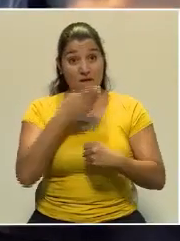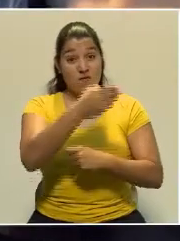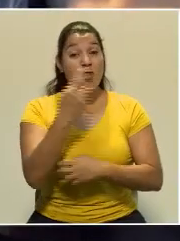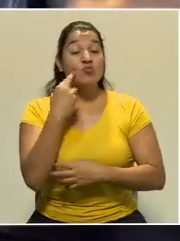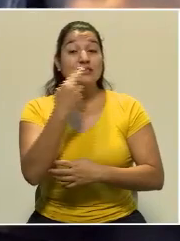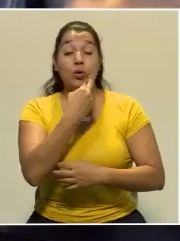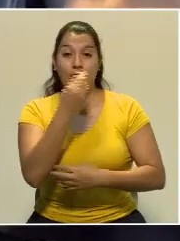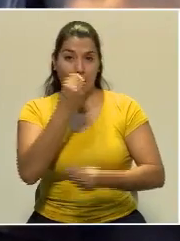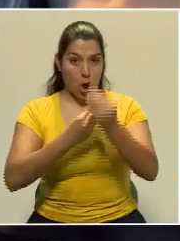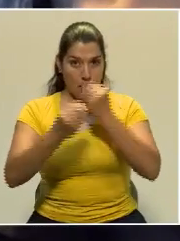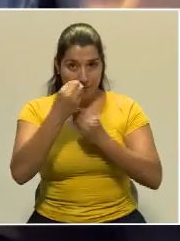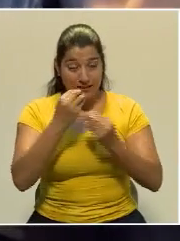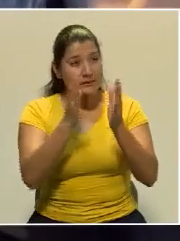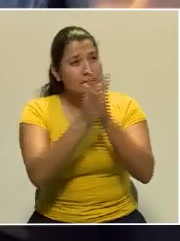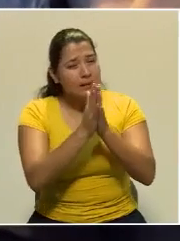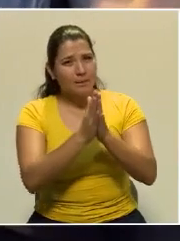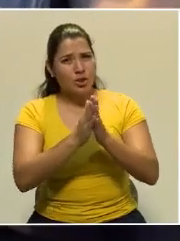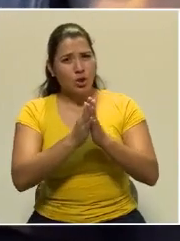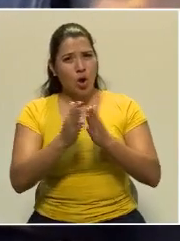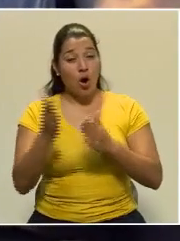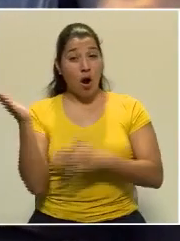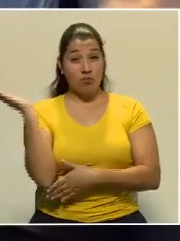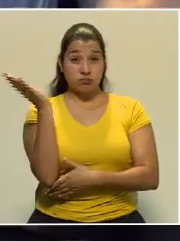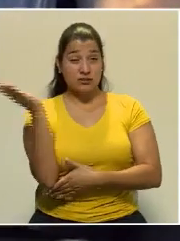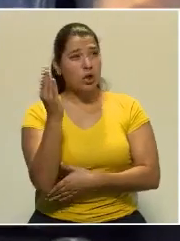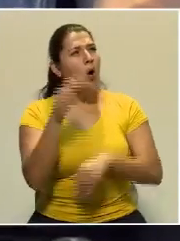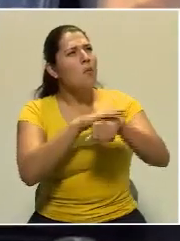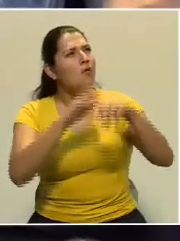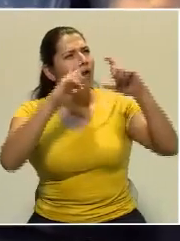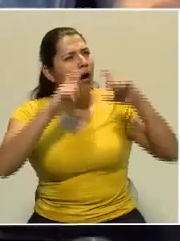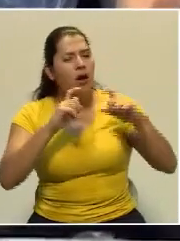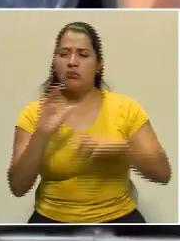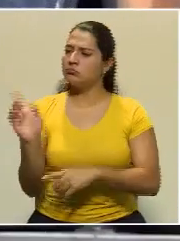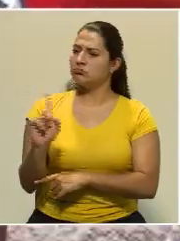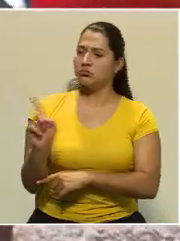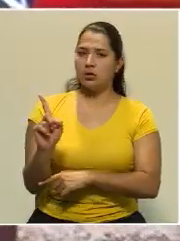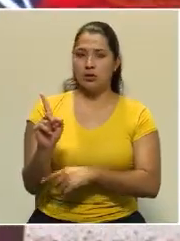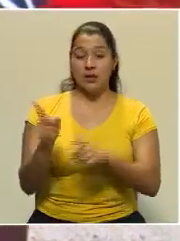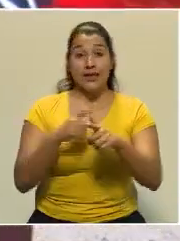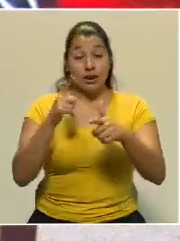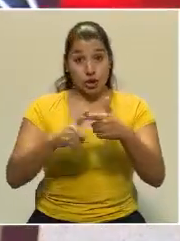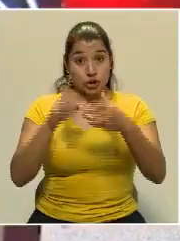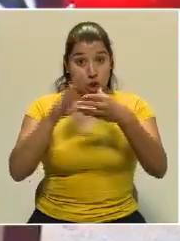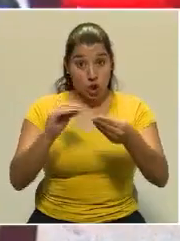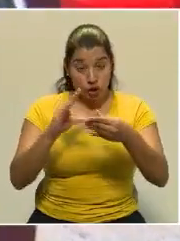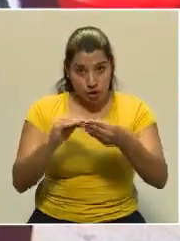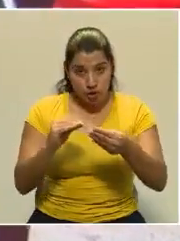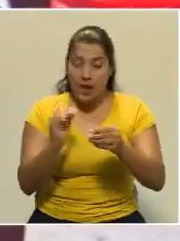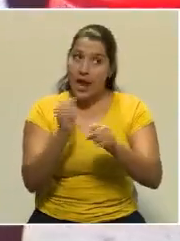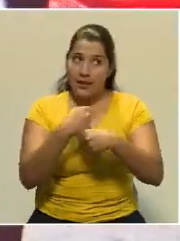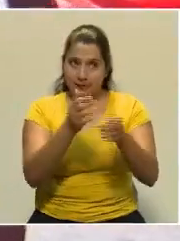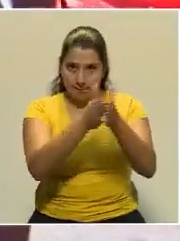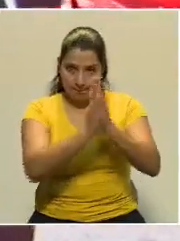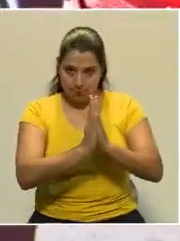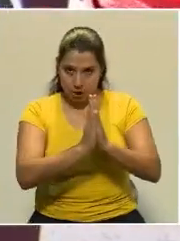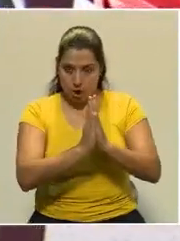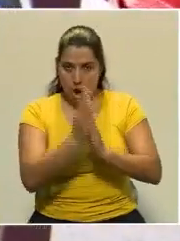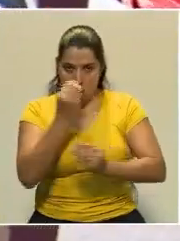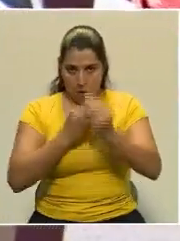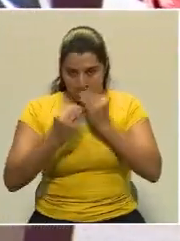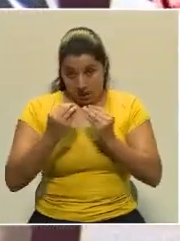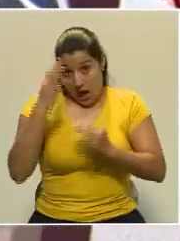de comidas. Le solicitó al mesero que se bajara la mascarilla, pero no accedió. Yanina contó que ella hizo su orden, suponiendo que él le